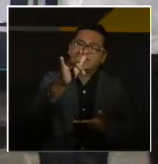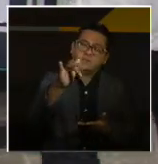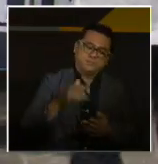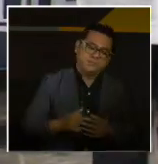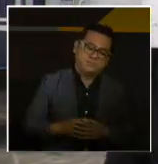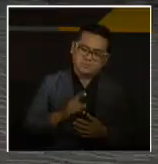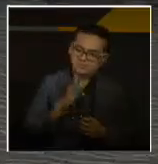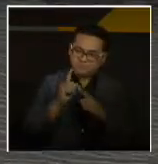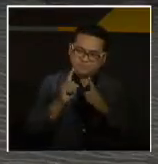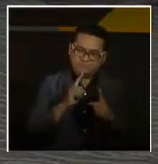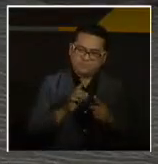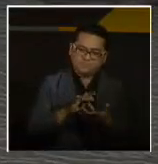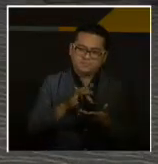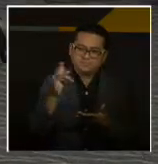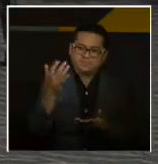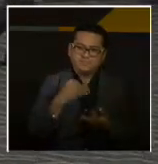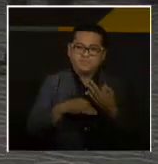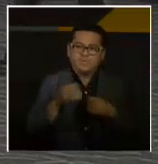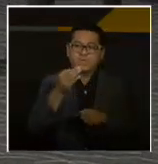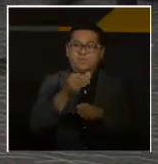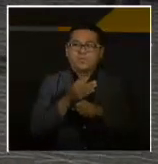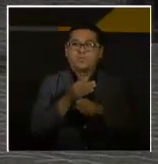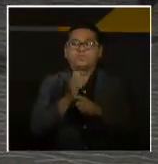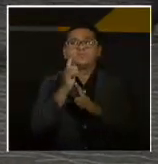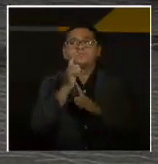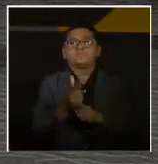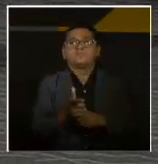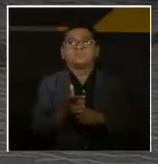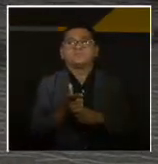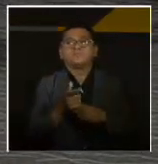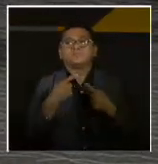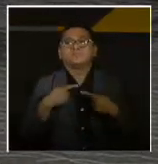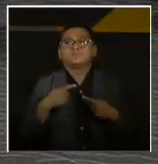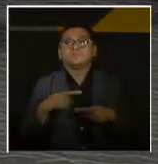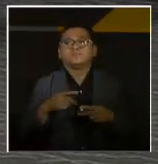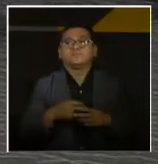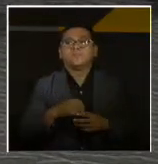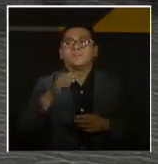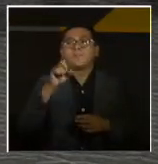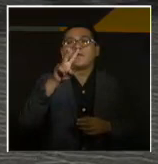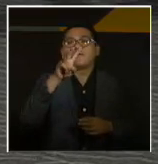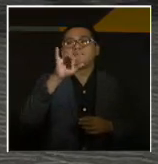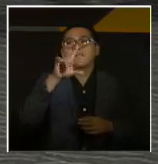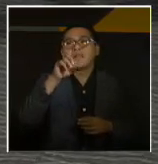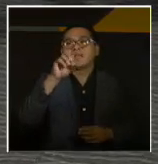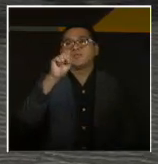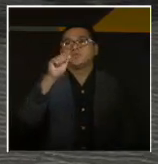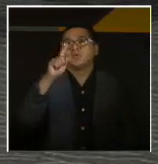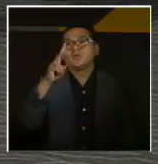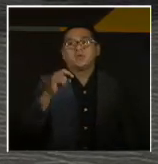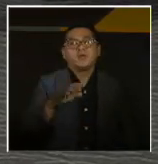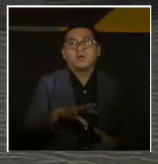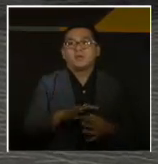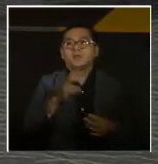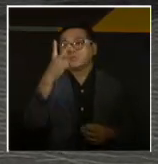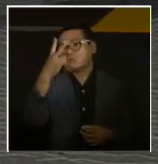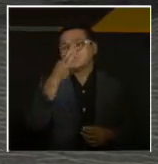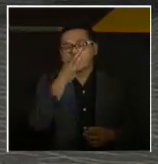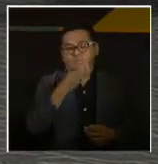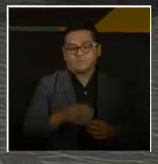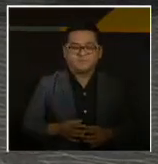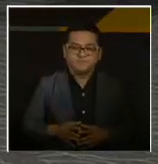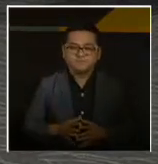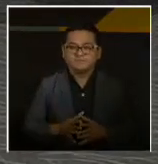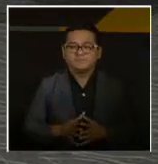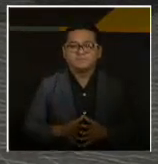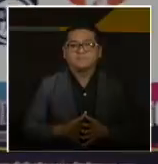candidato. Muchísimas gracias. Es momento de continuar con la intervención del candidato Mauricio Vila Dosal. Adelante, candidato, tiene usted